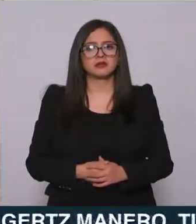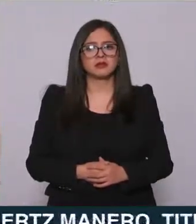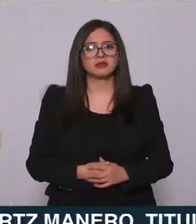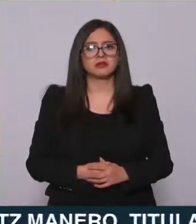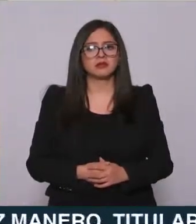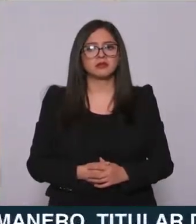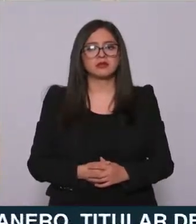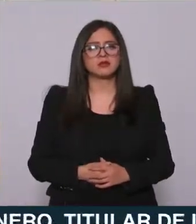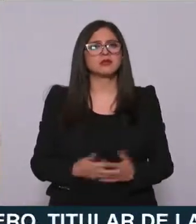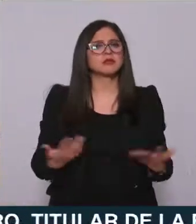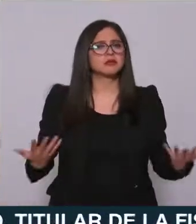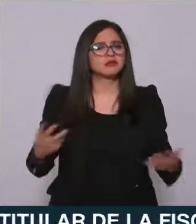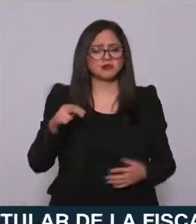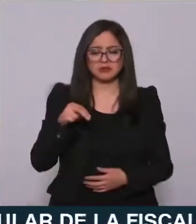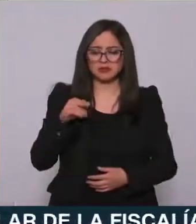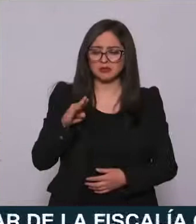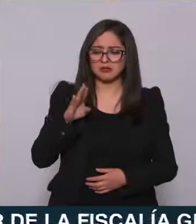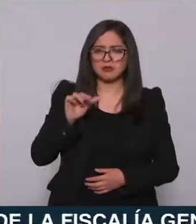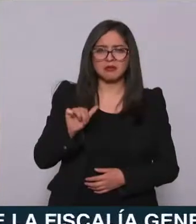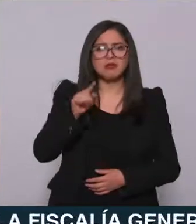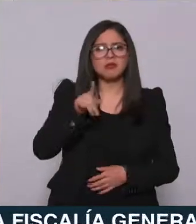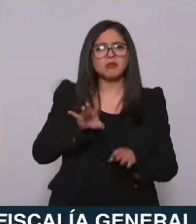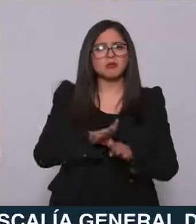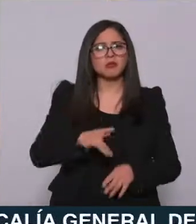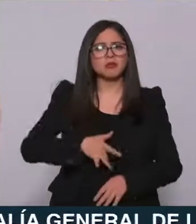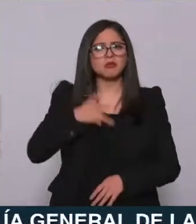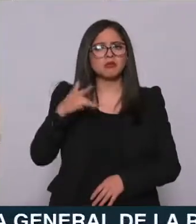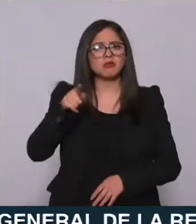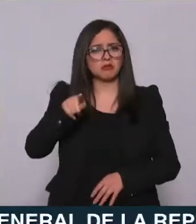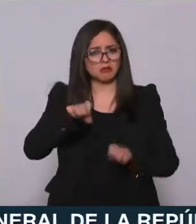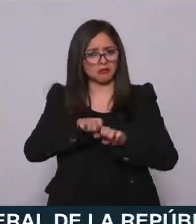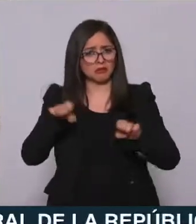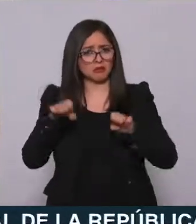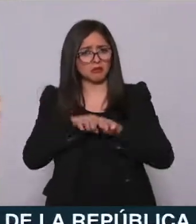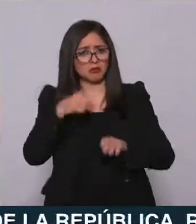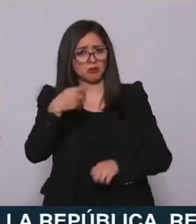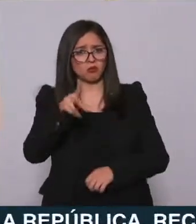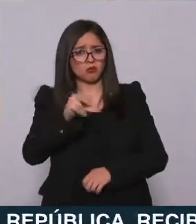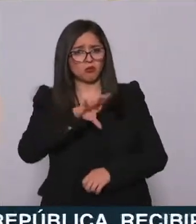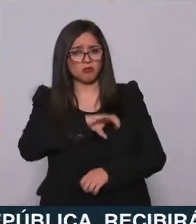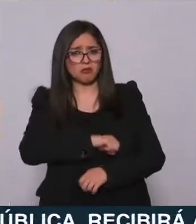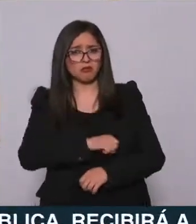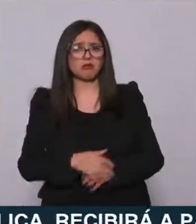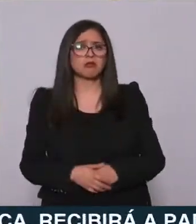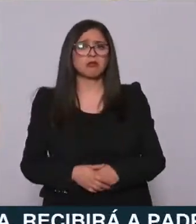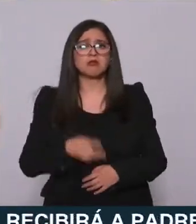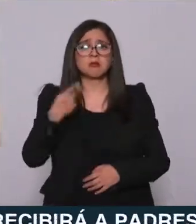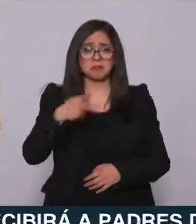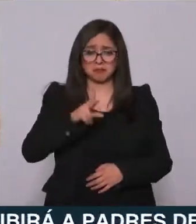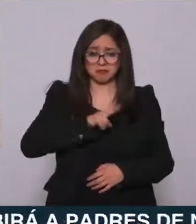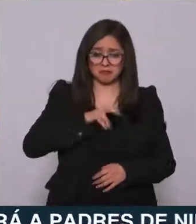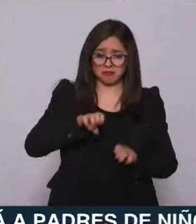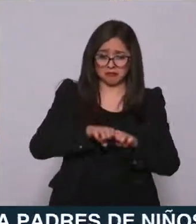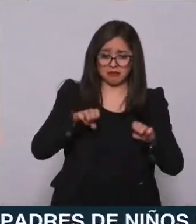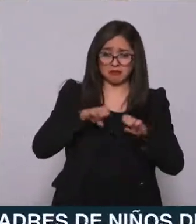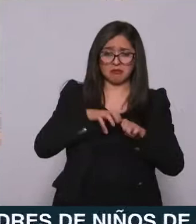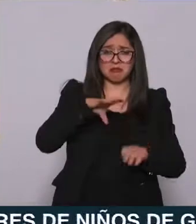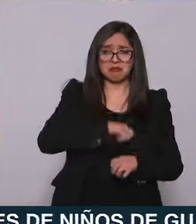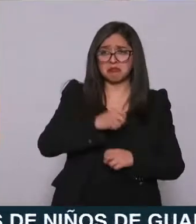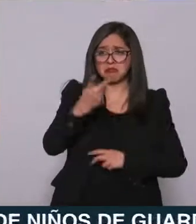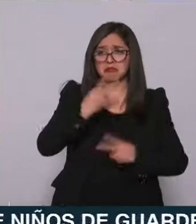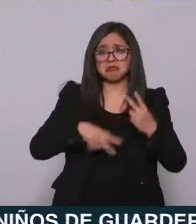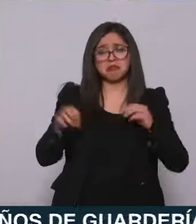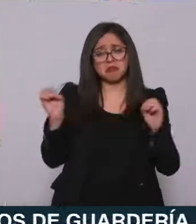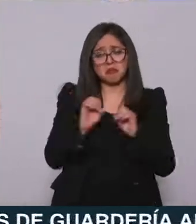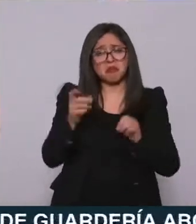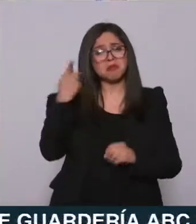¿Qué te parece que venga la NBA aunque no sea tu equipo? Lo máximo, güey. Lakers nunca va a venir, creo, pero lo máximo todavía, sí. Oye, ¿cómo